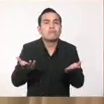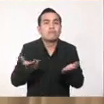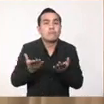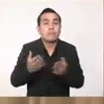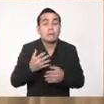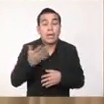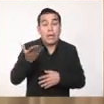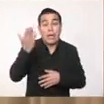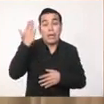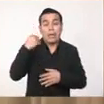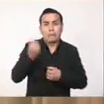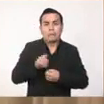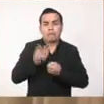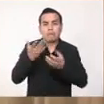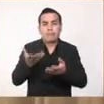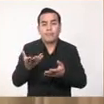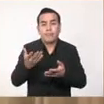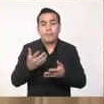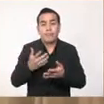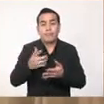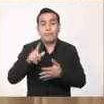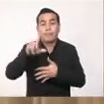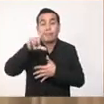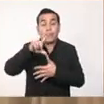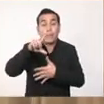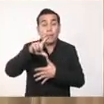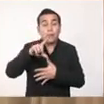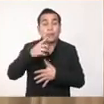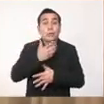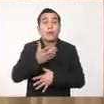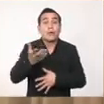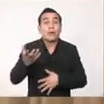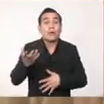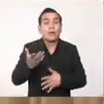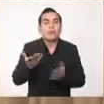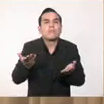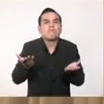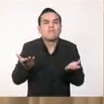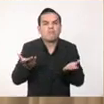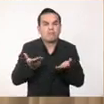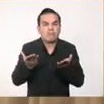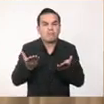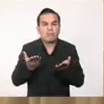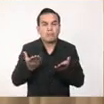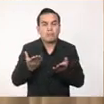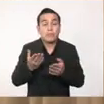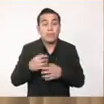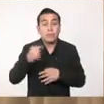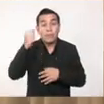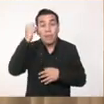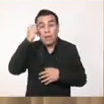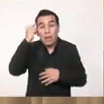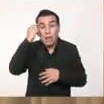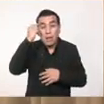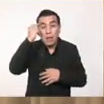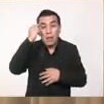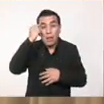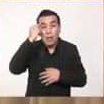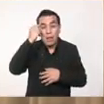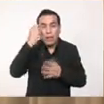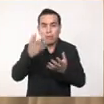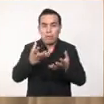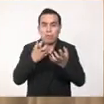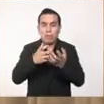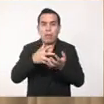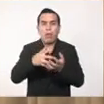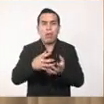se decía en latín tot capita, tot tribunalia, tanta cabeza, tanto